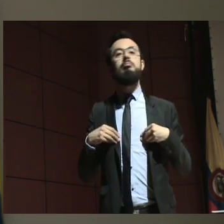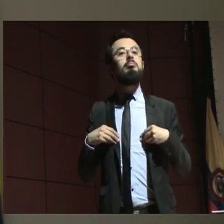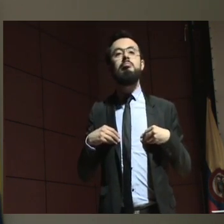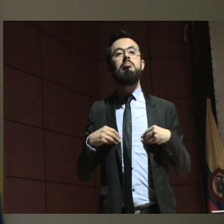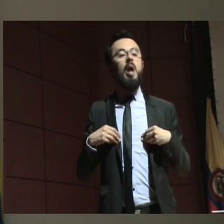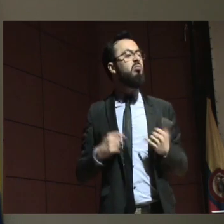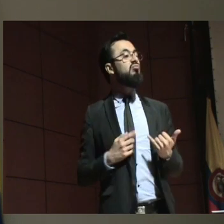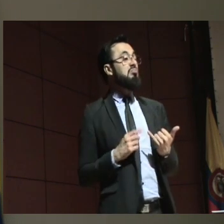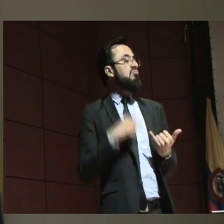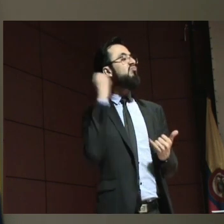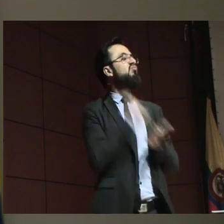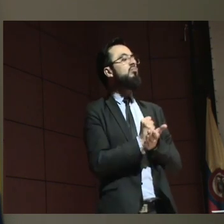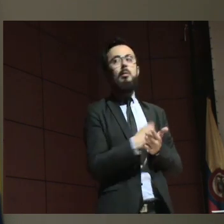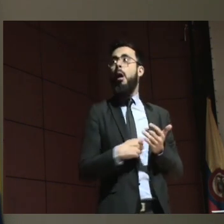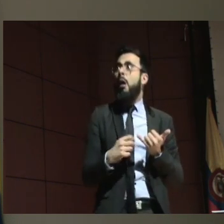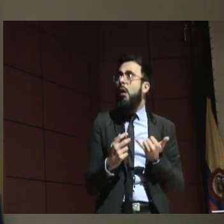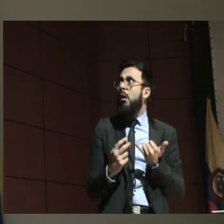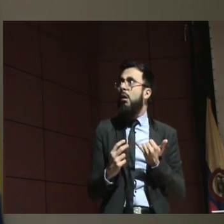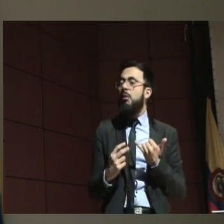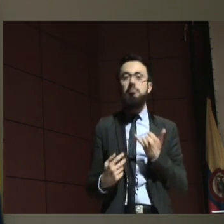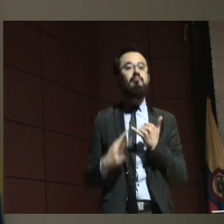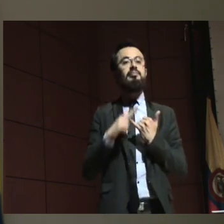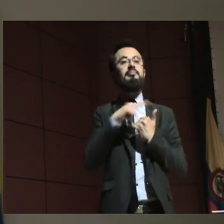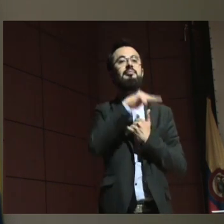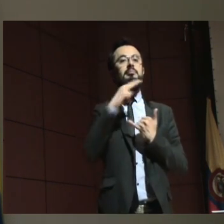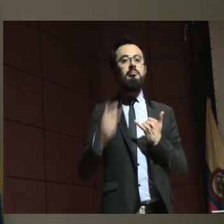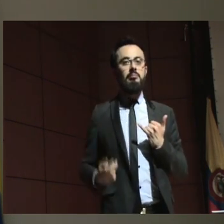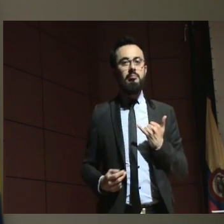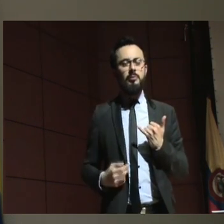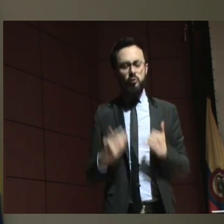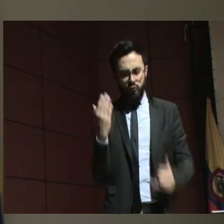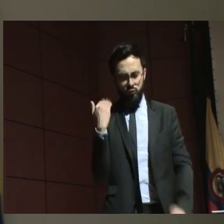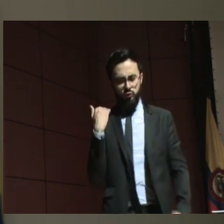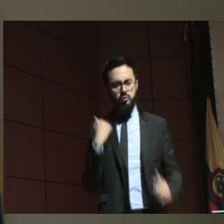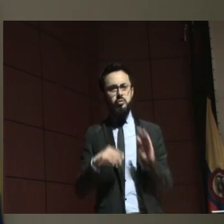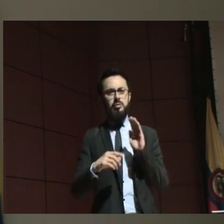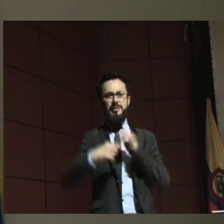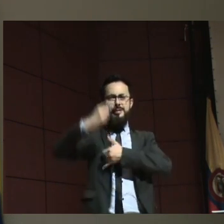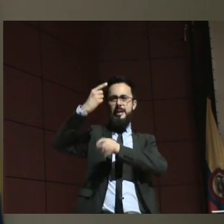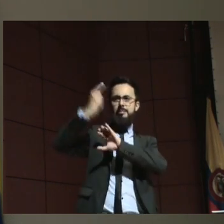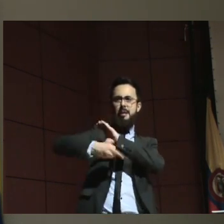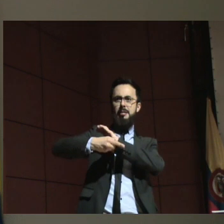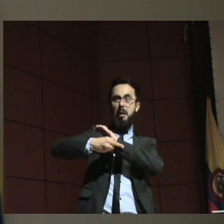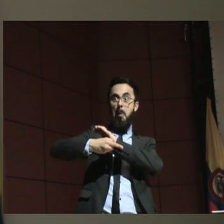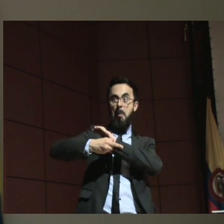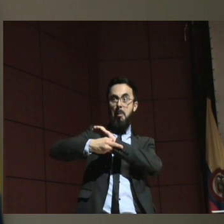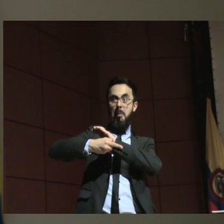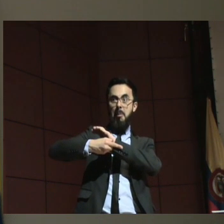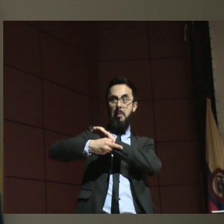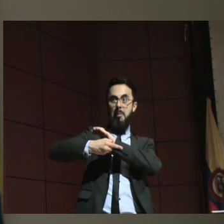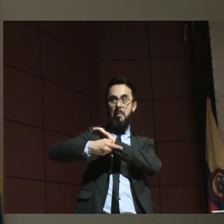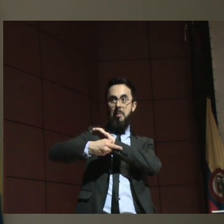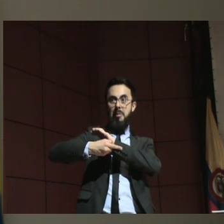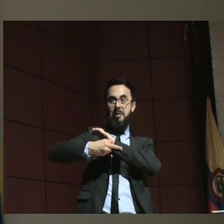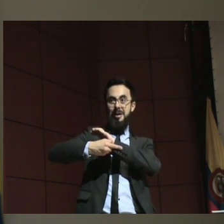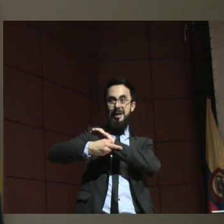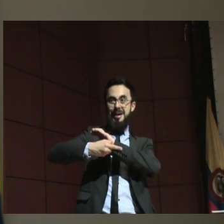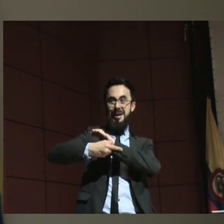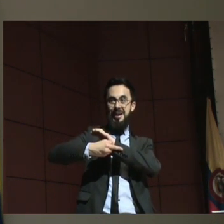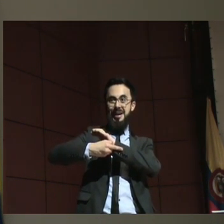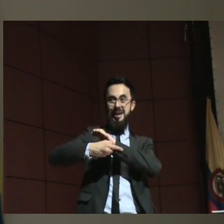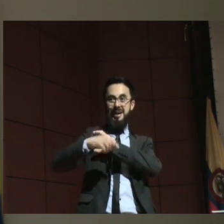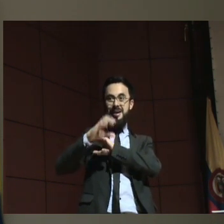reciente, como les decía, fue notificada el 26 de abril de este año, de 2016. Y fue una demanda contra el artículo de